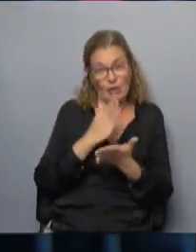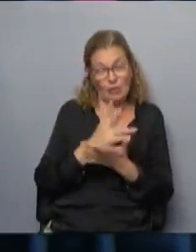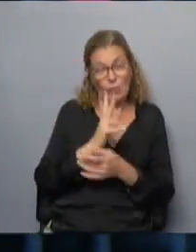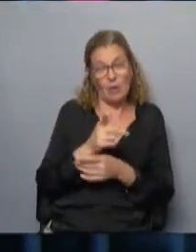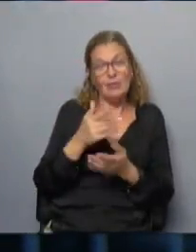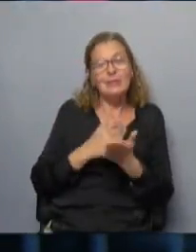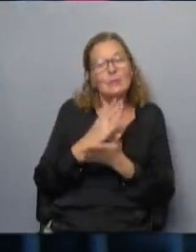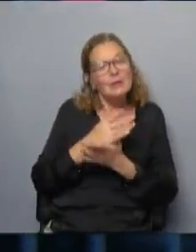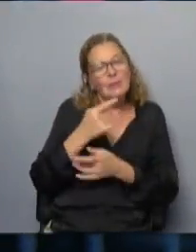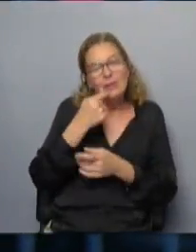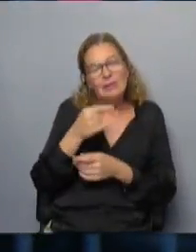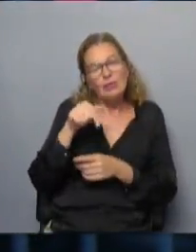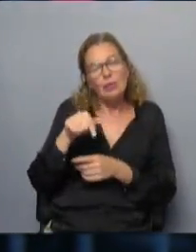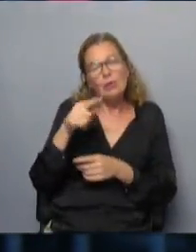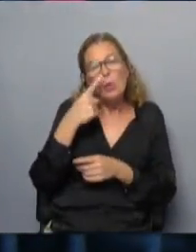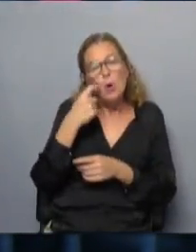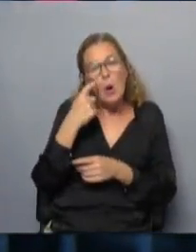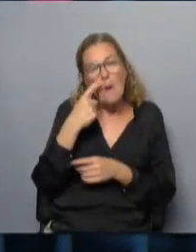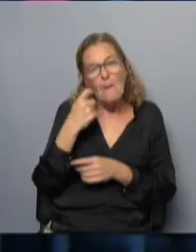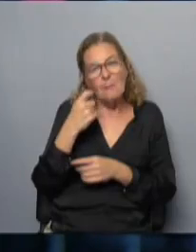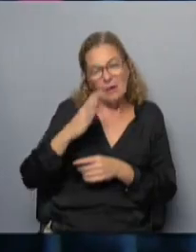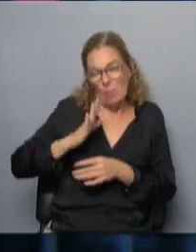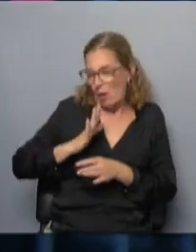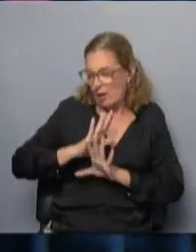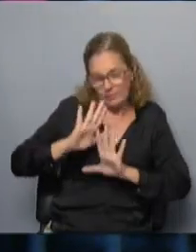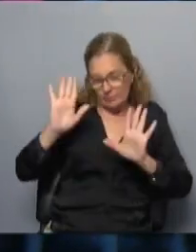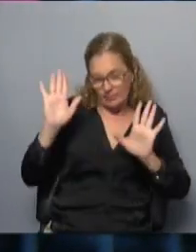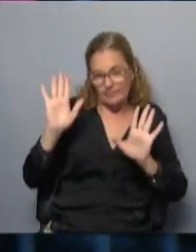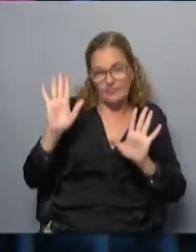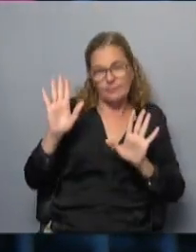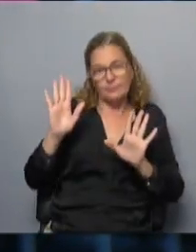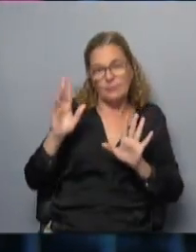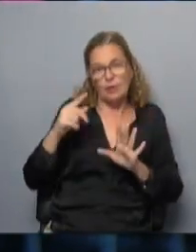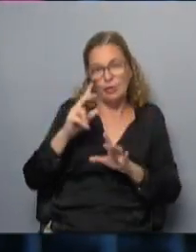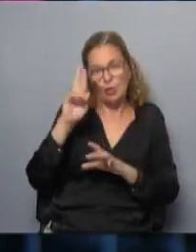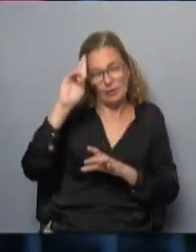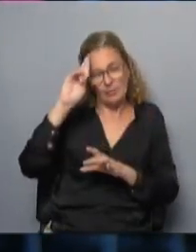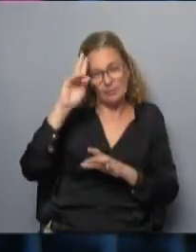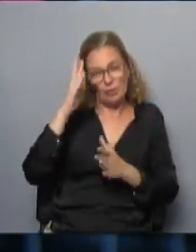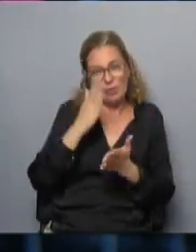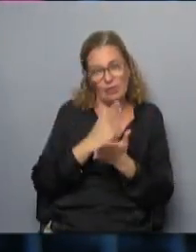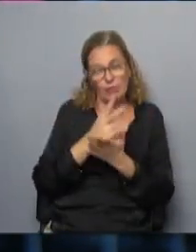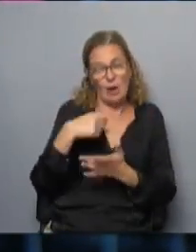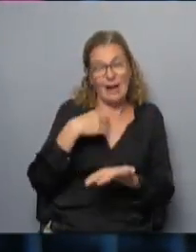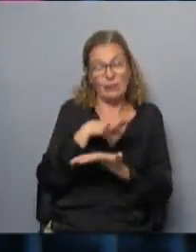decía si yo tipo tipa tipo de respeto un derecho no sé si tiene dos problemas tiene